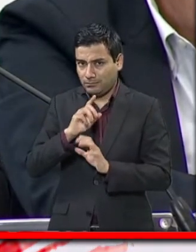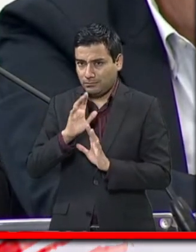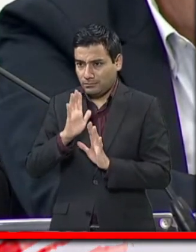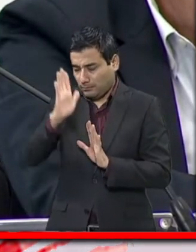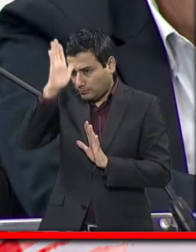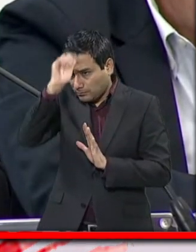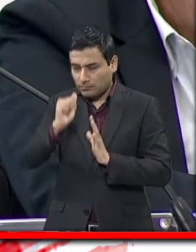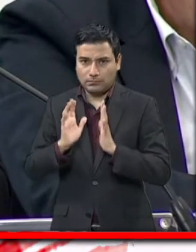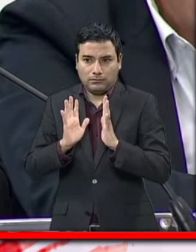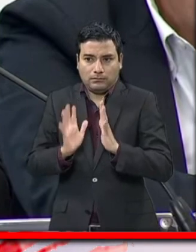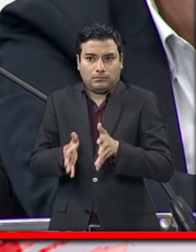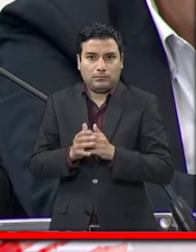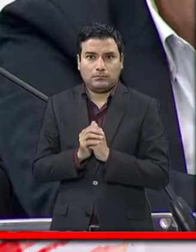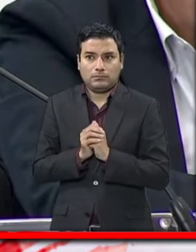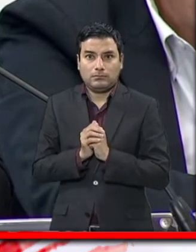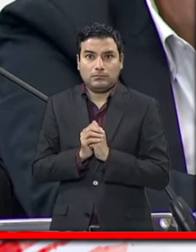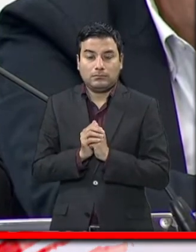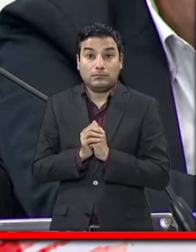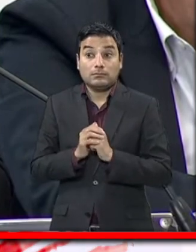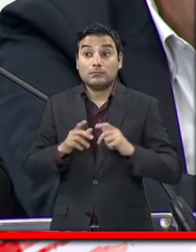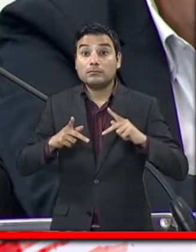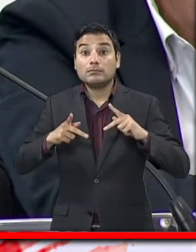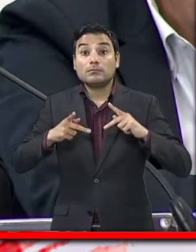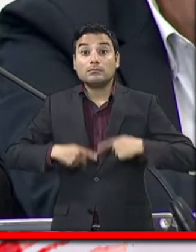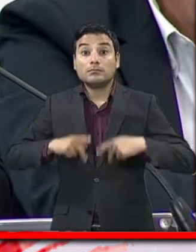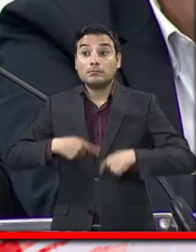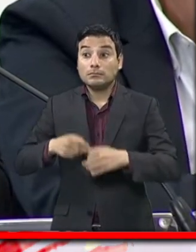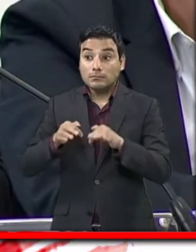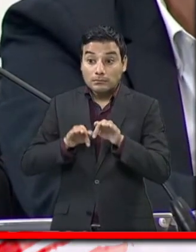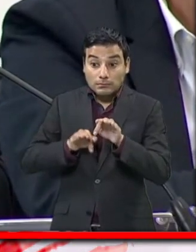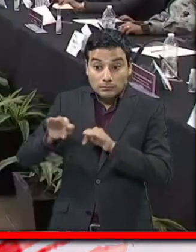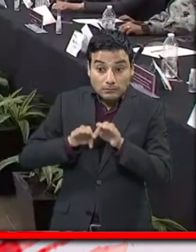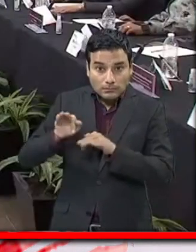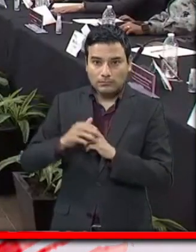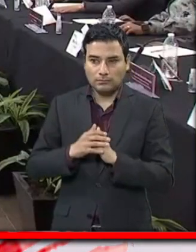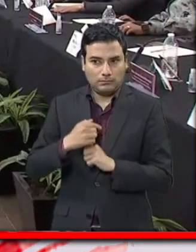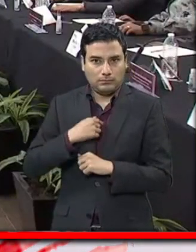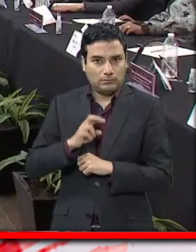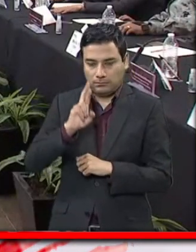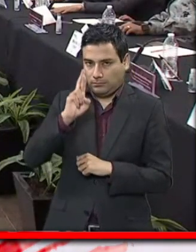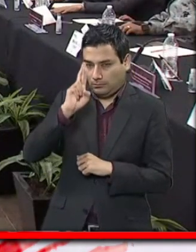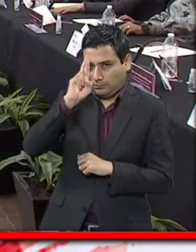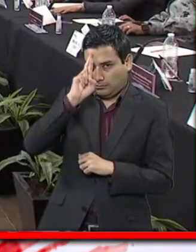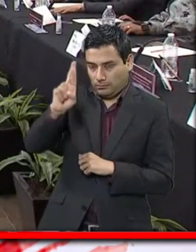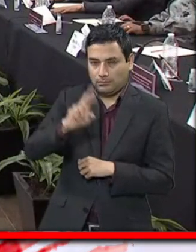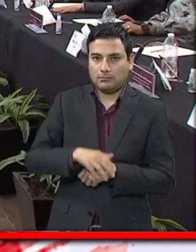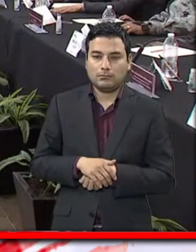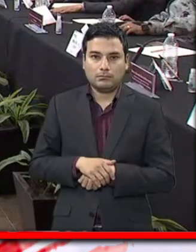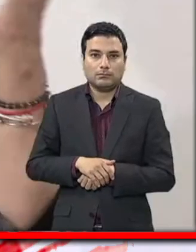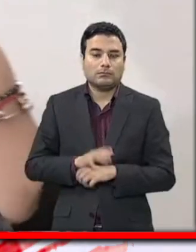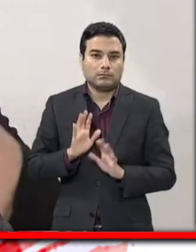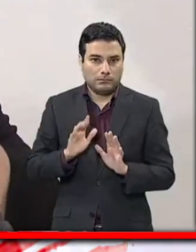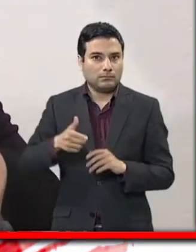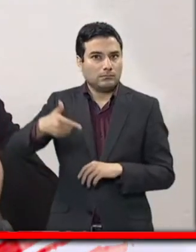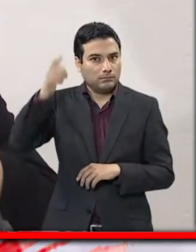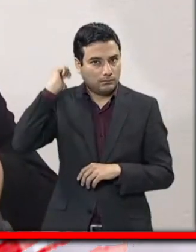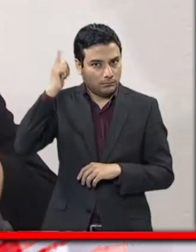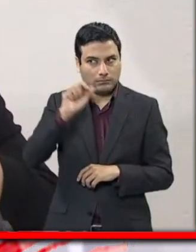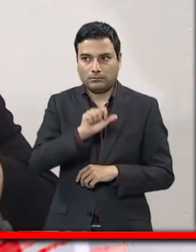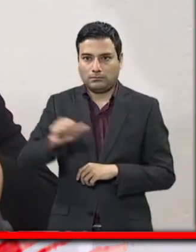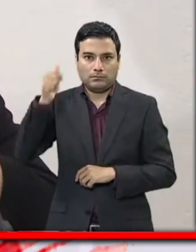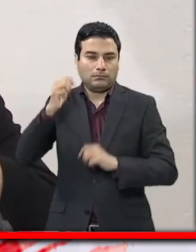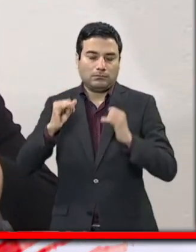vulnerar la estabilidad laboral de absolutamente ningún compañero y Esperamos que las instituciones